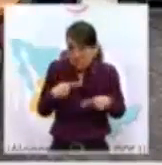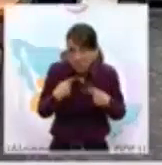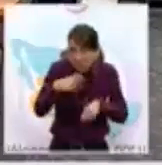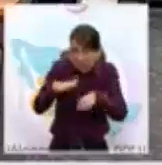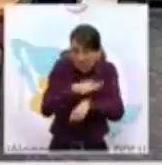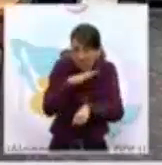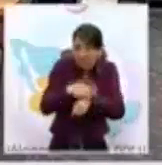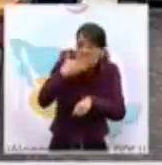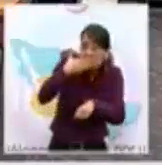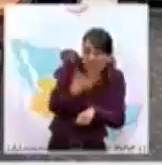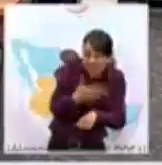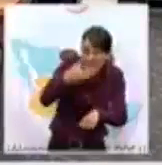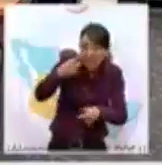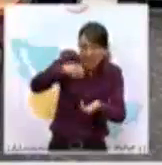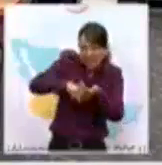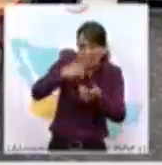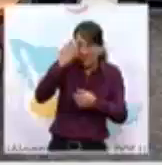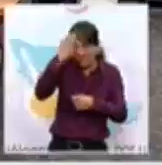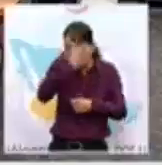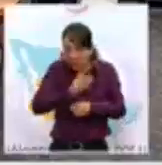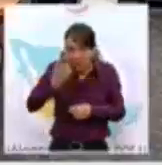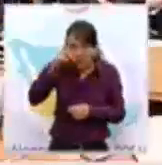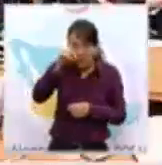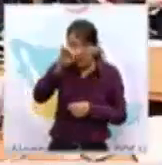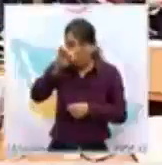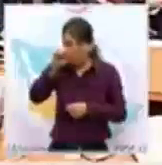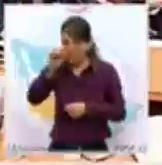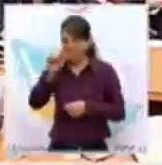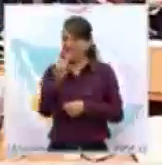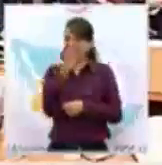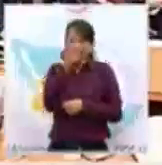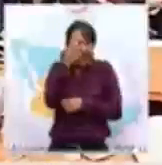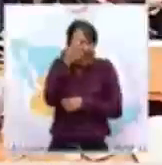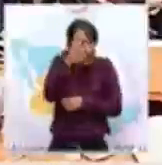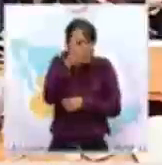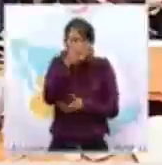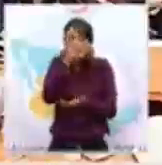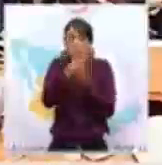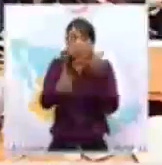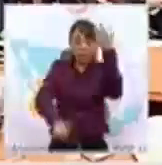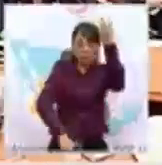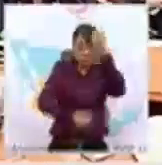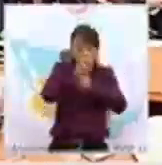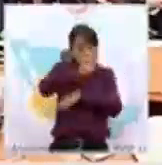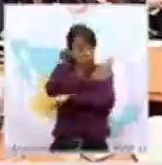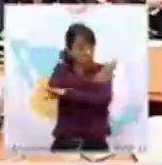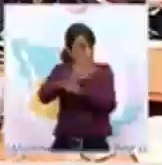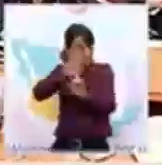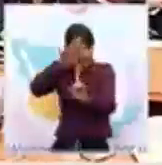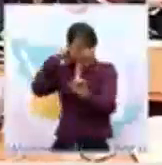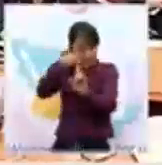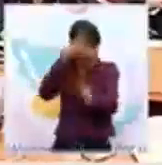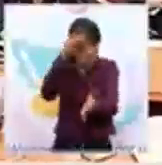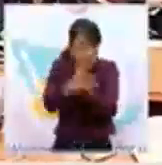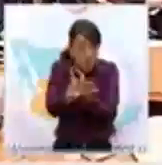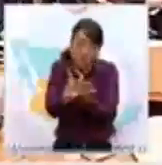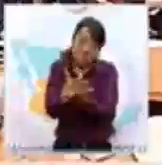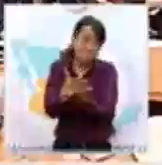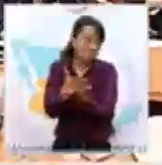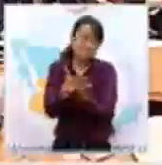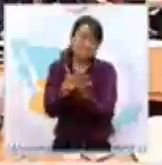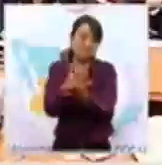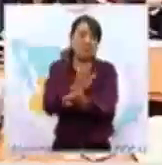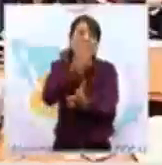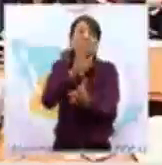que tendríamos que tener, me parece que es la punta del iceberg de un sistema educativo que tendría que